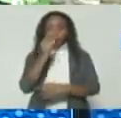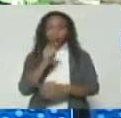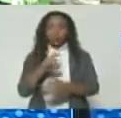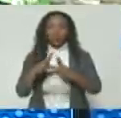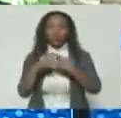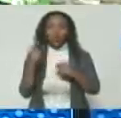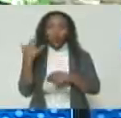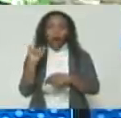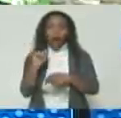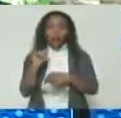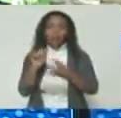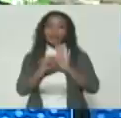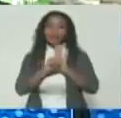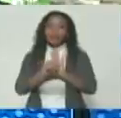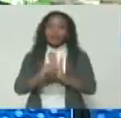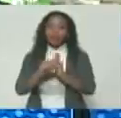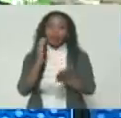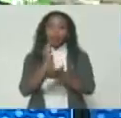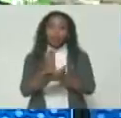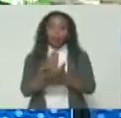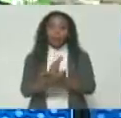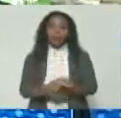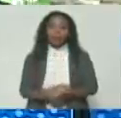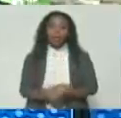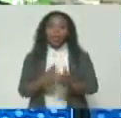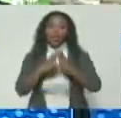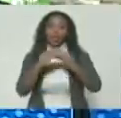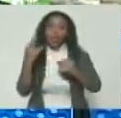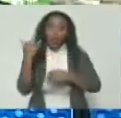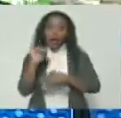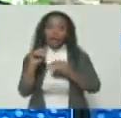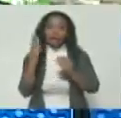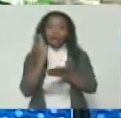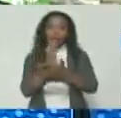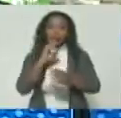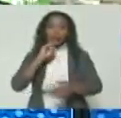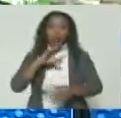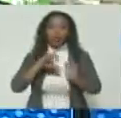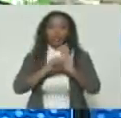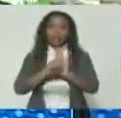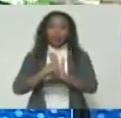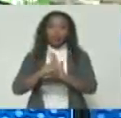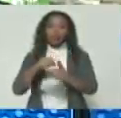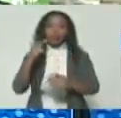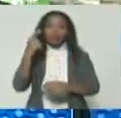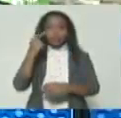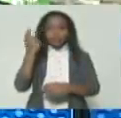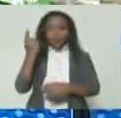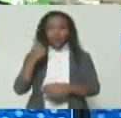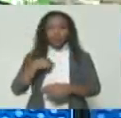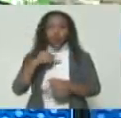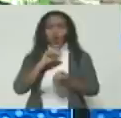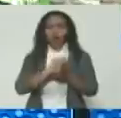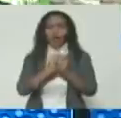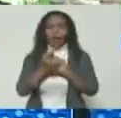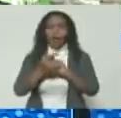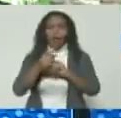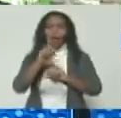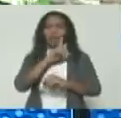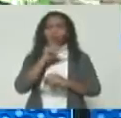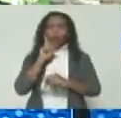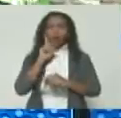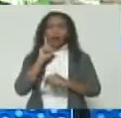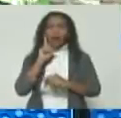Todo tiene su símbolo. Todo tiene su símbolo. Fíjate que yo le cambié el nombre a la autopista